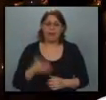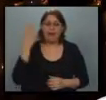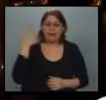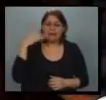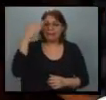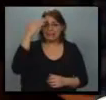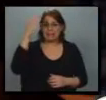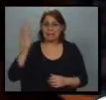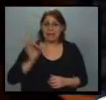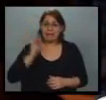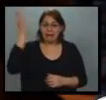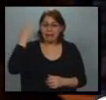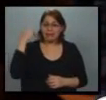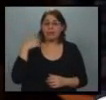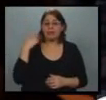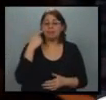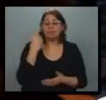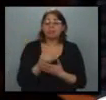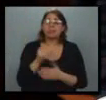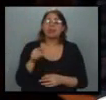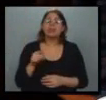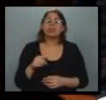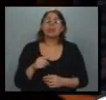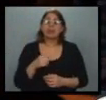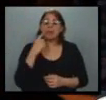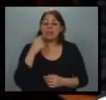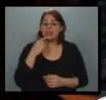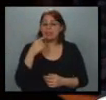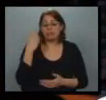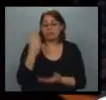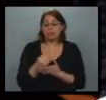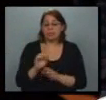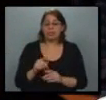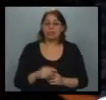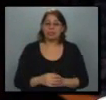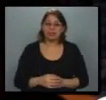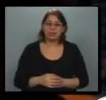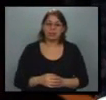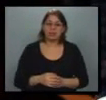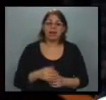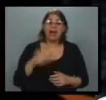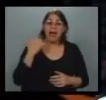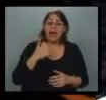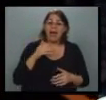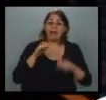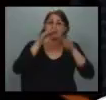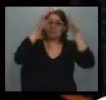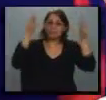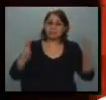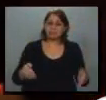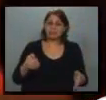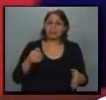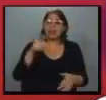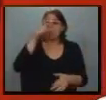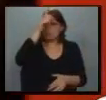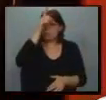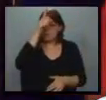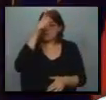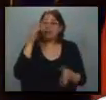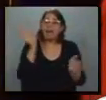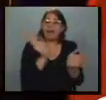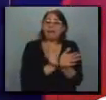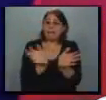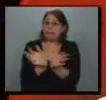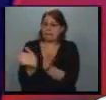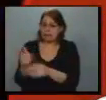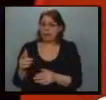años cuando yo vivía allí, que es poner garitas. Y había garitas en una esquina y en la otra. Pero claro, ya